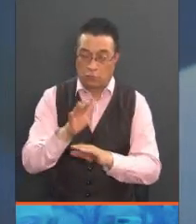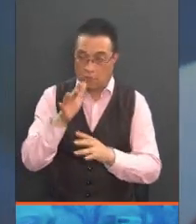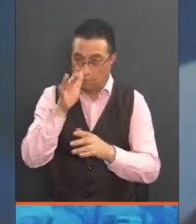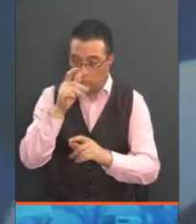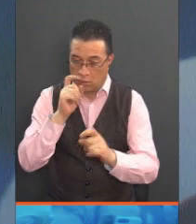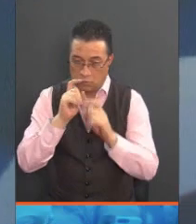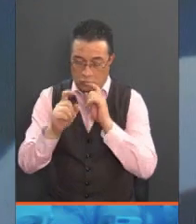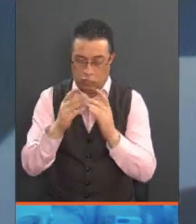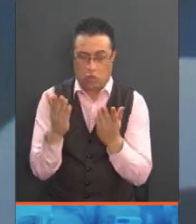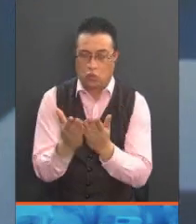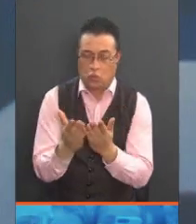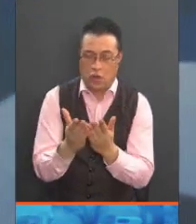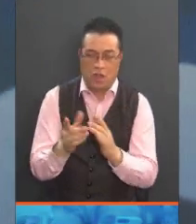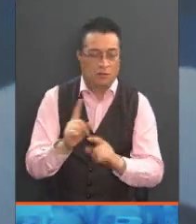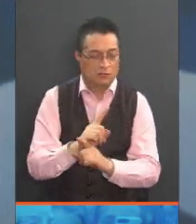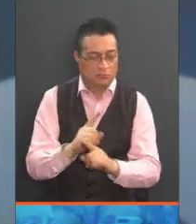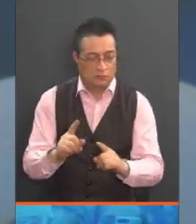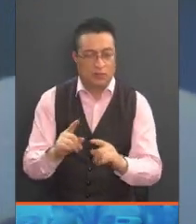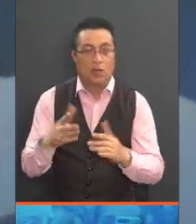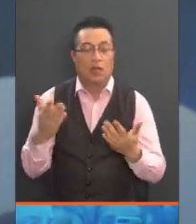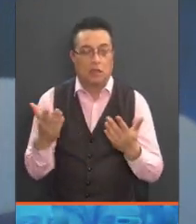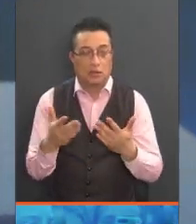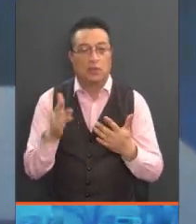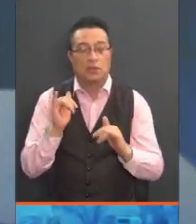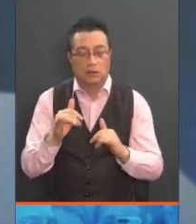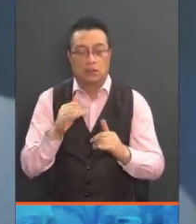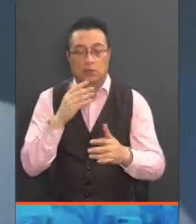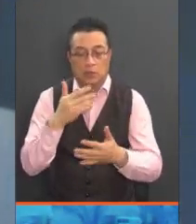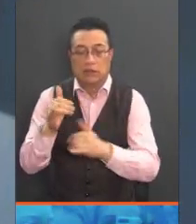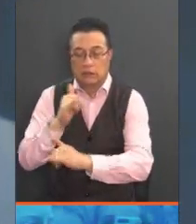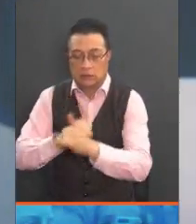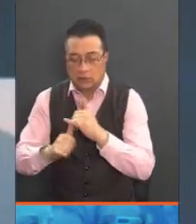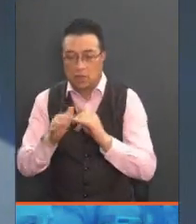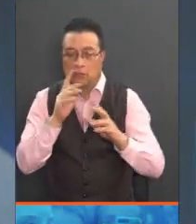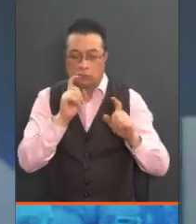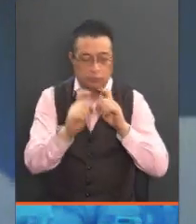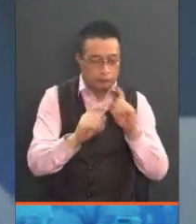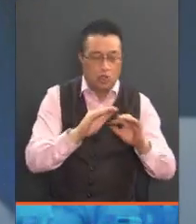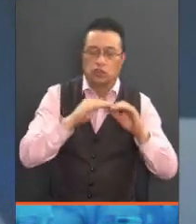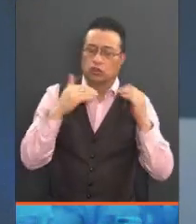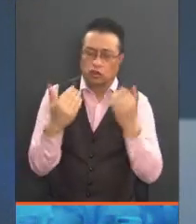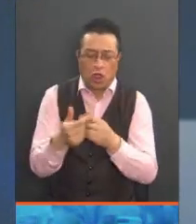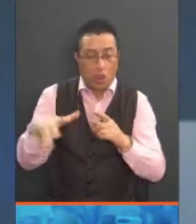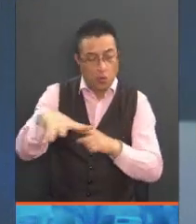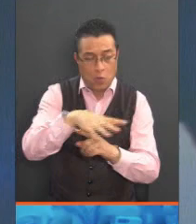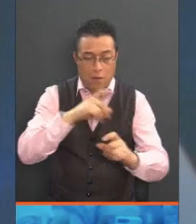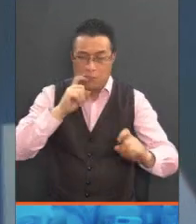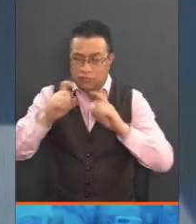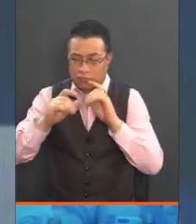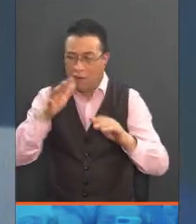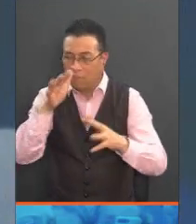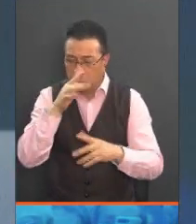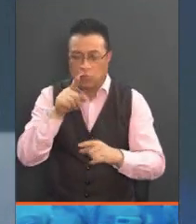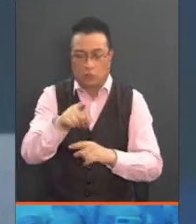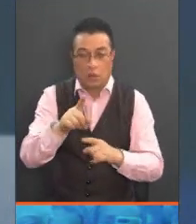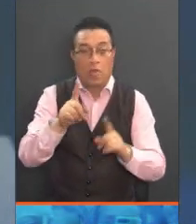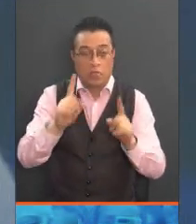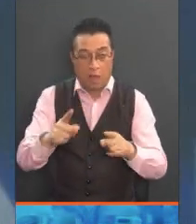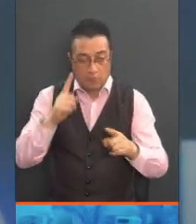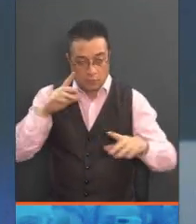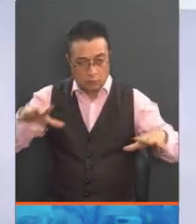Tanto si su hijo lo sufre, tanto como si su hijo lo practica o en cualquier entorno que haya bullying, usted sea